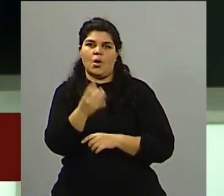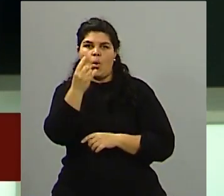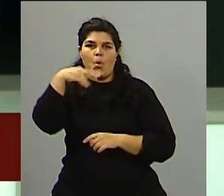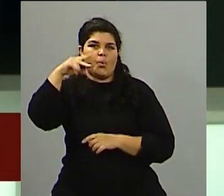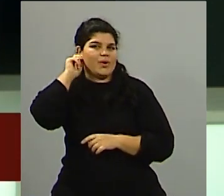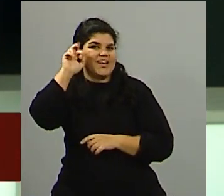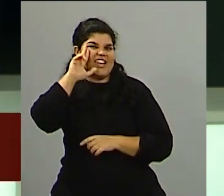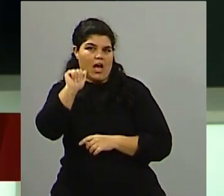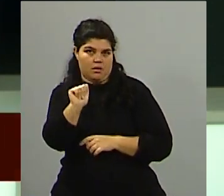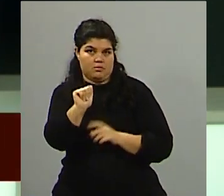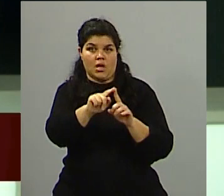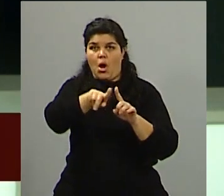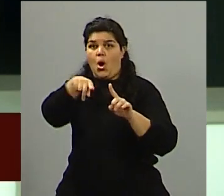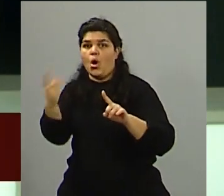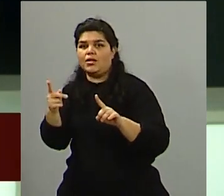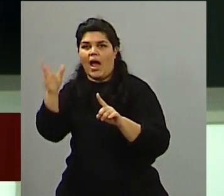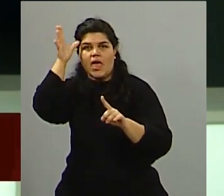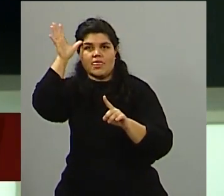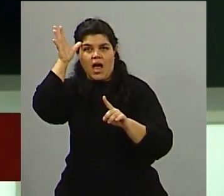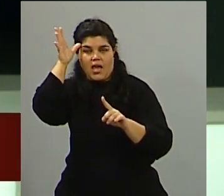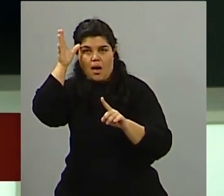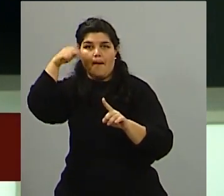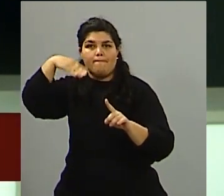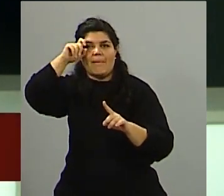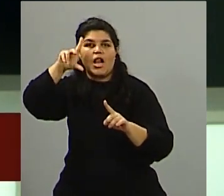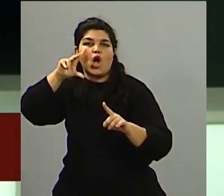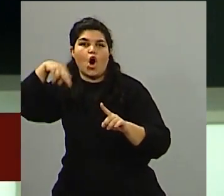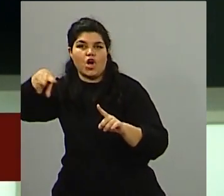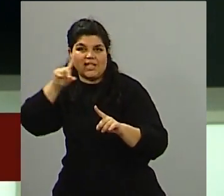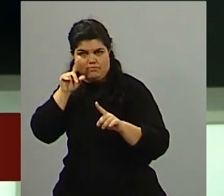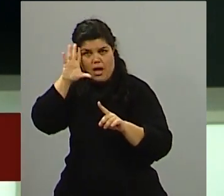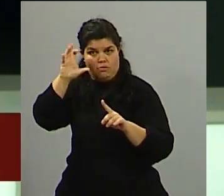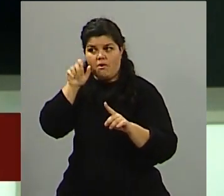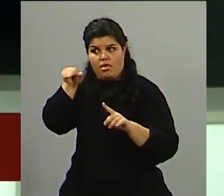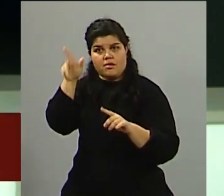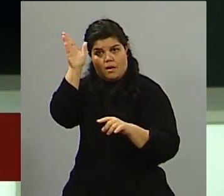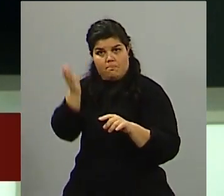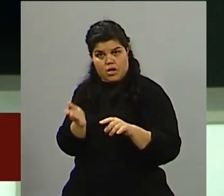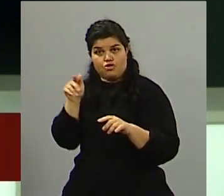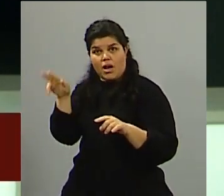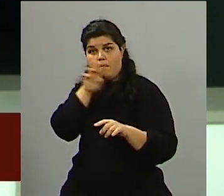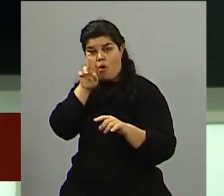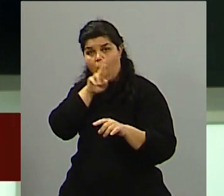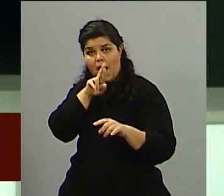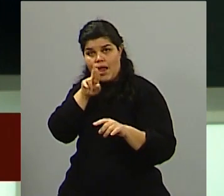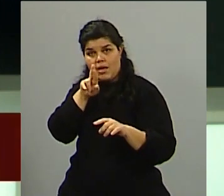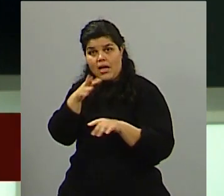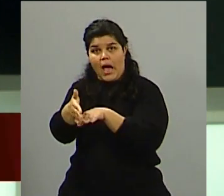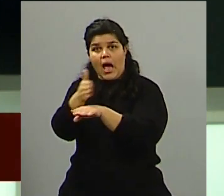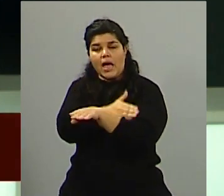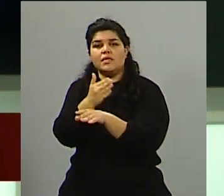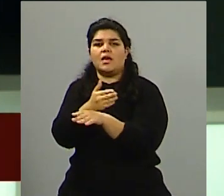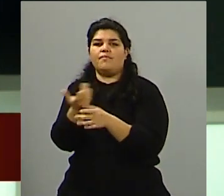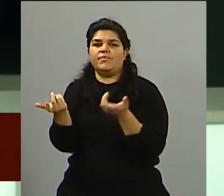Y Giorgia Meloni en Italia, donde la realidad, recordemos que ella estuvo, antes de ser electa presidenta del Consejo de